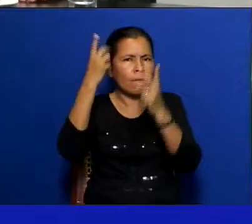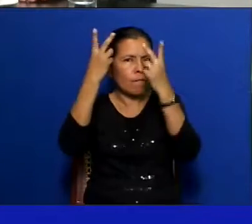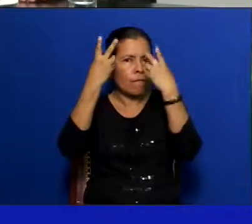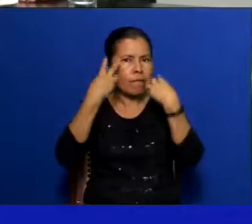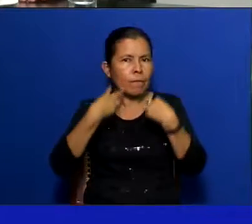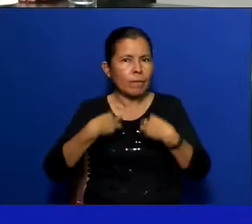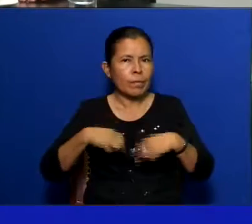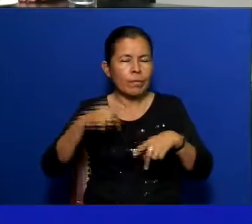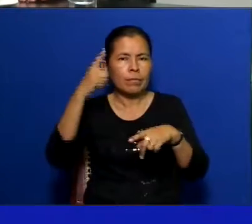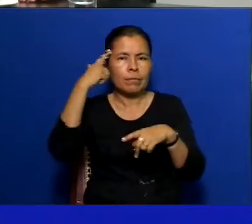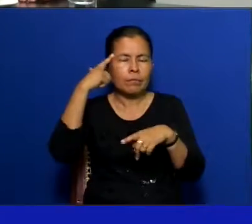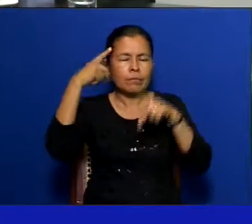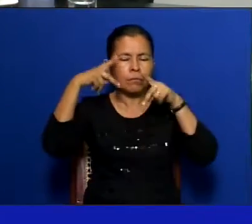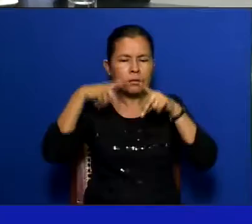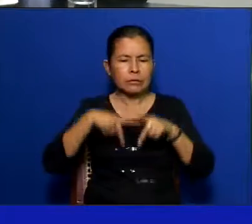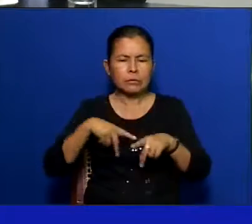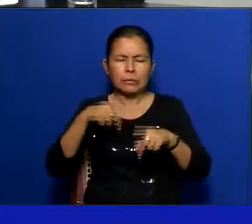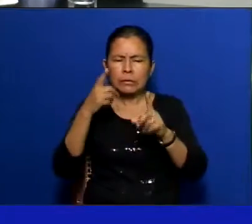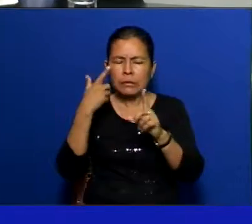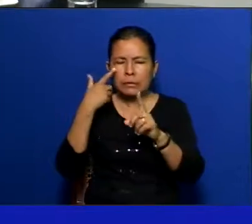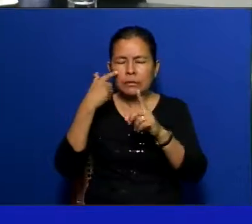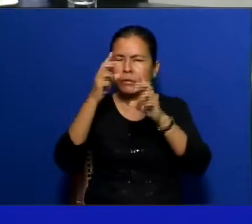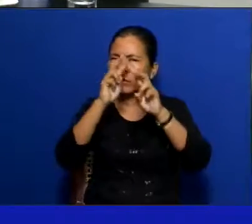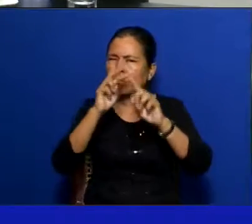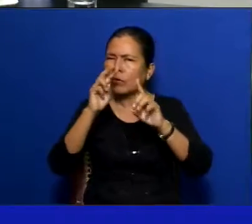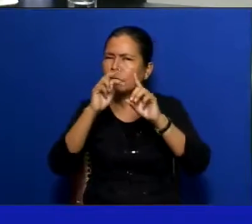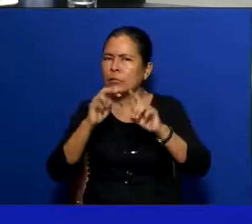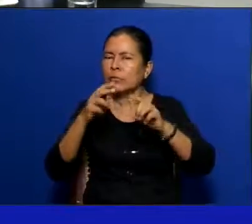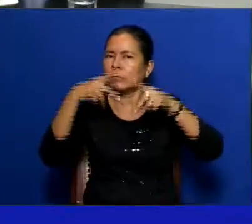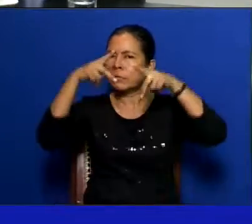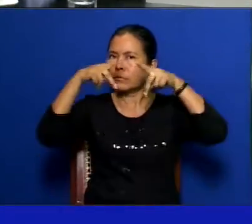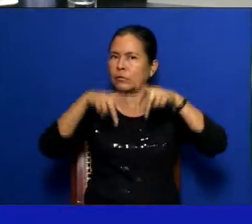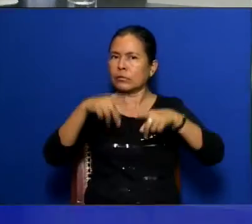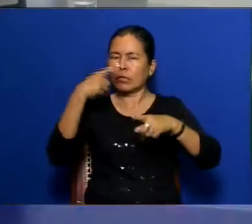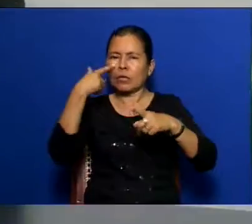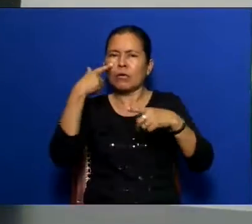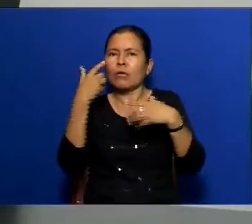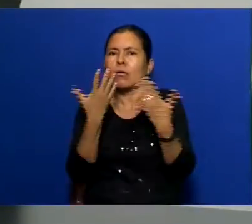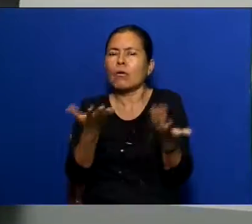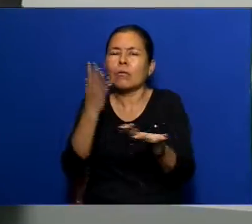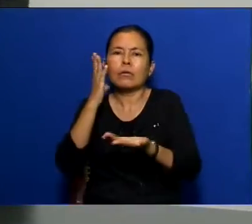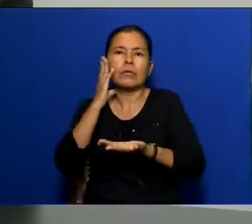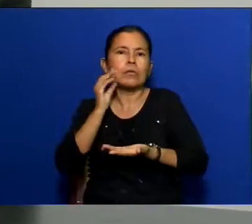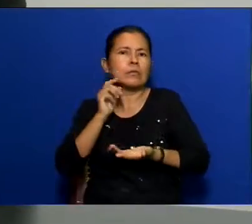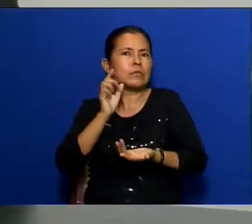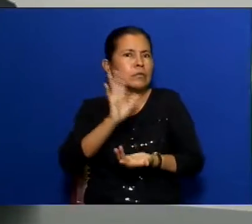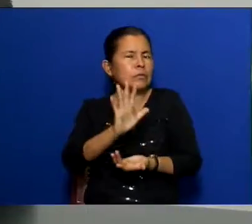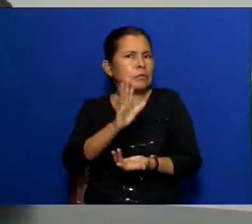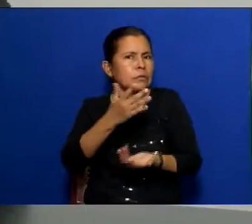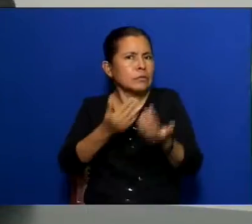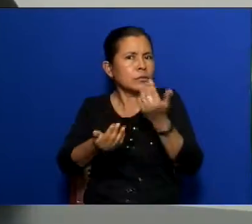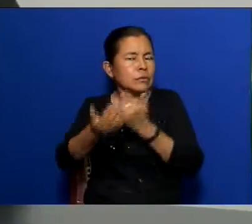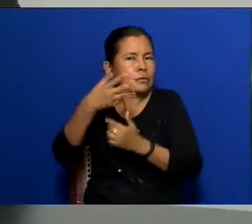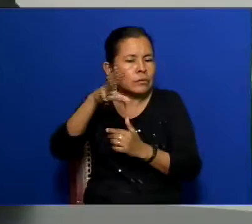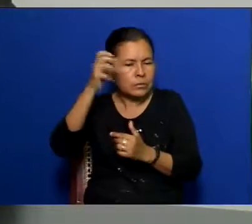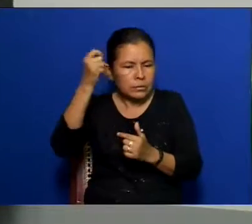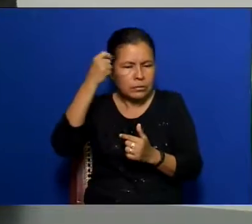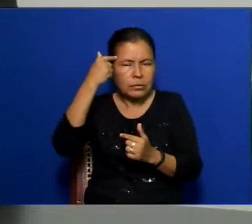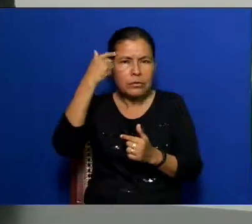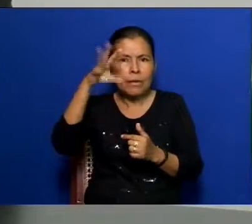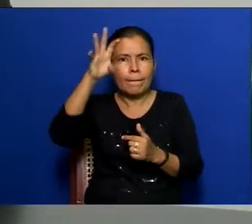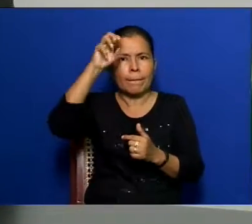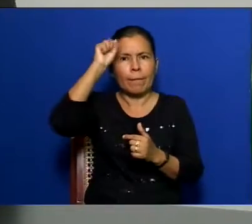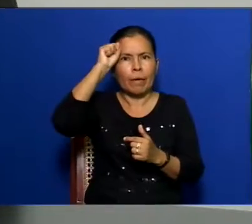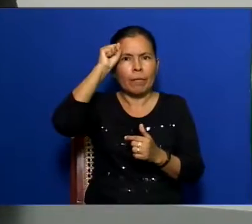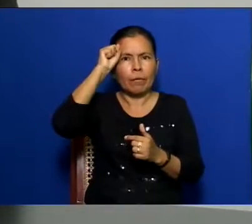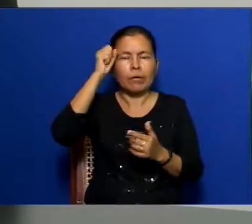del aparato psíquico de las víctimas, todo ese horror, por así decirlo, que vivieron y que quedó